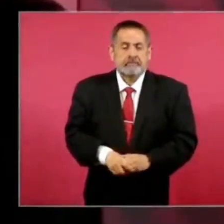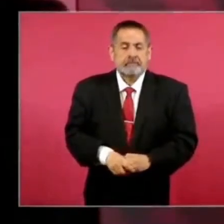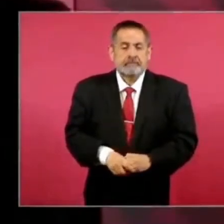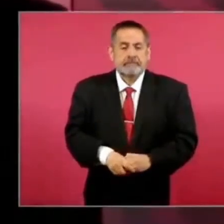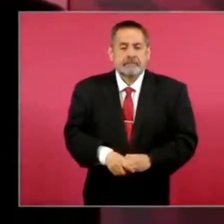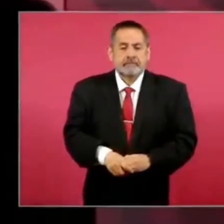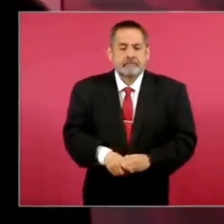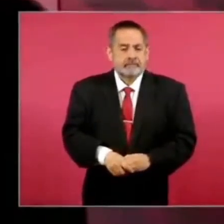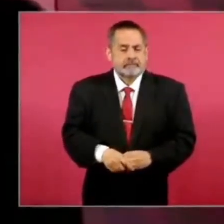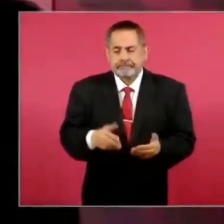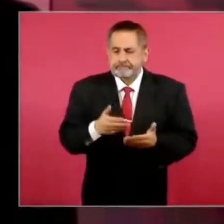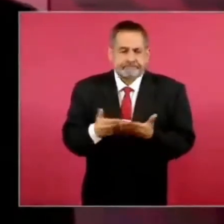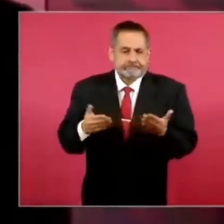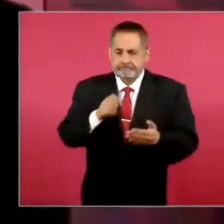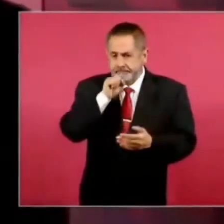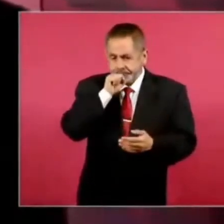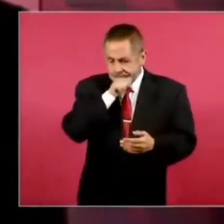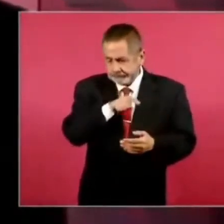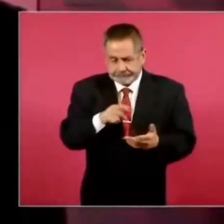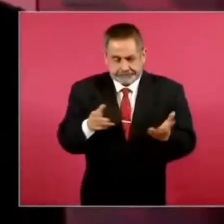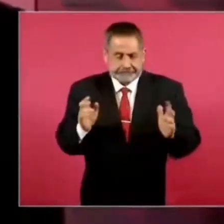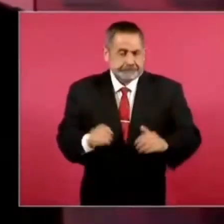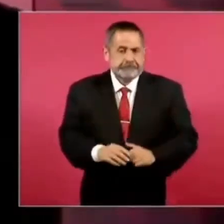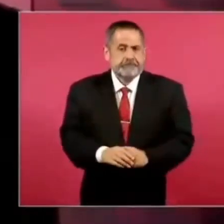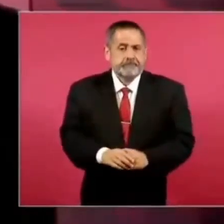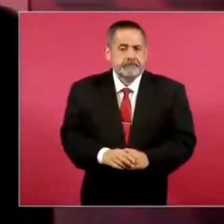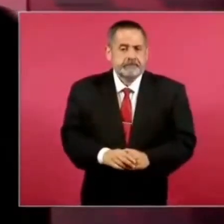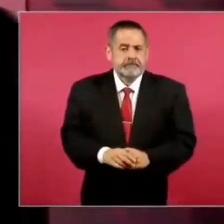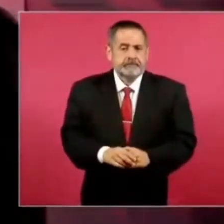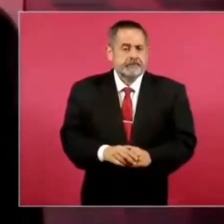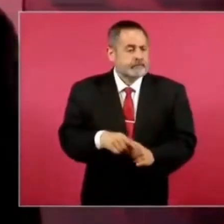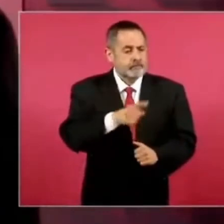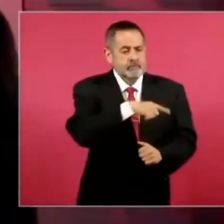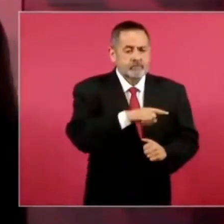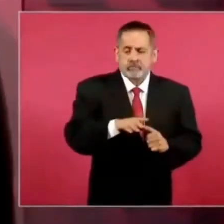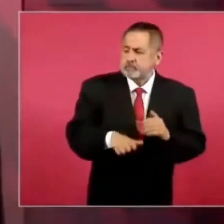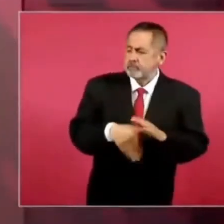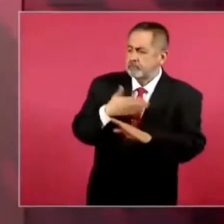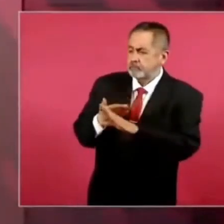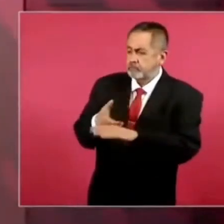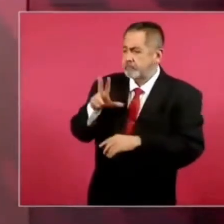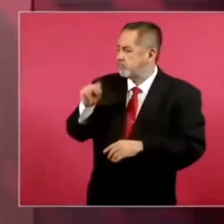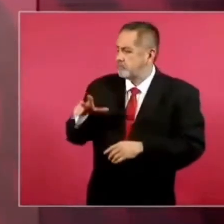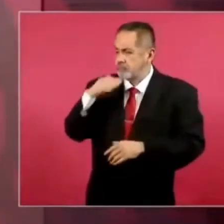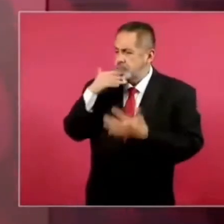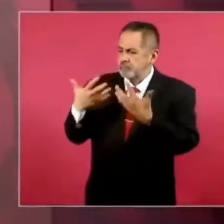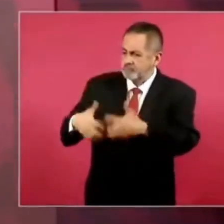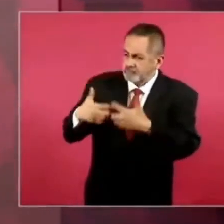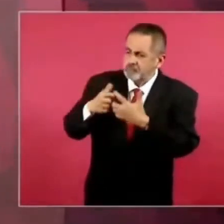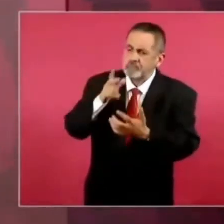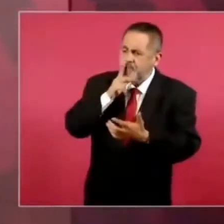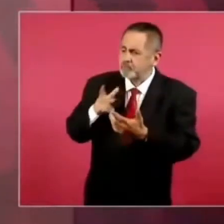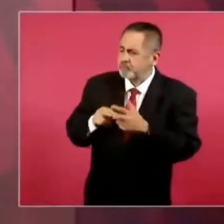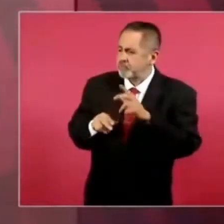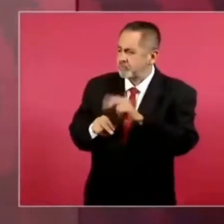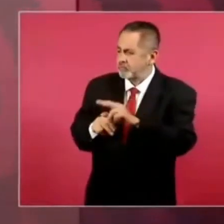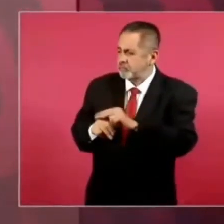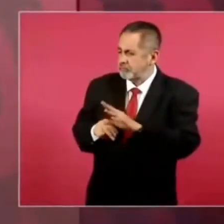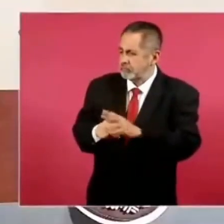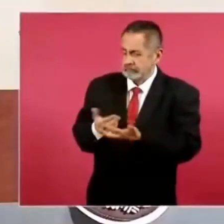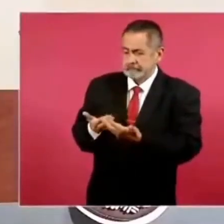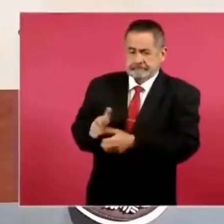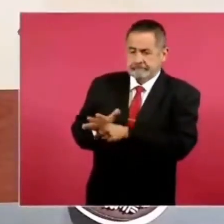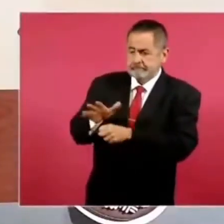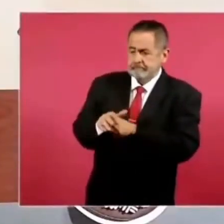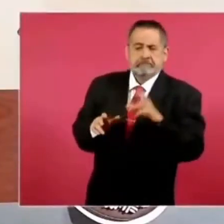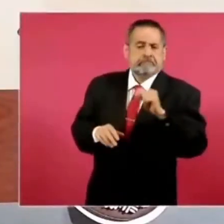bueno, ¿por qué está en contra de la autosuficiencia energética?